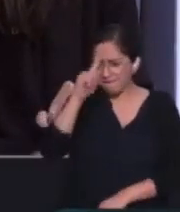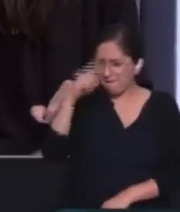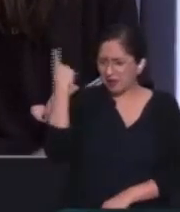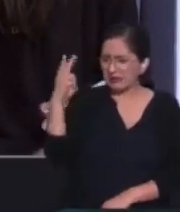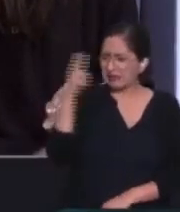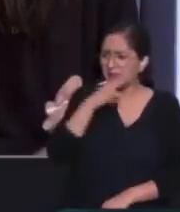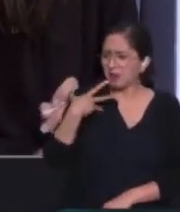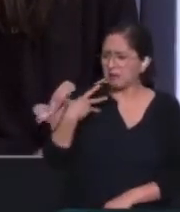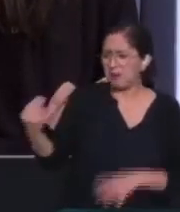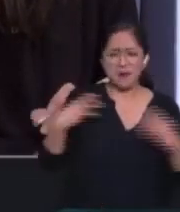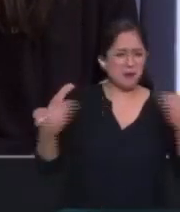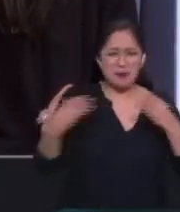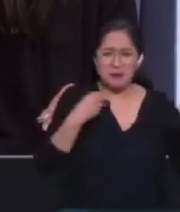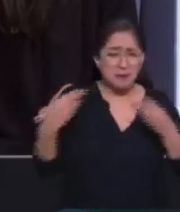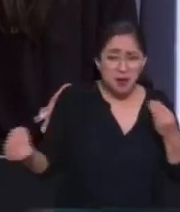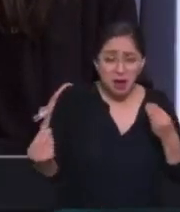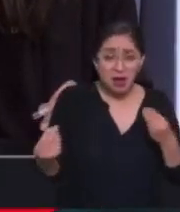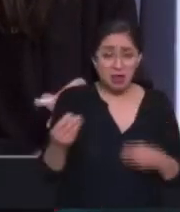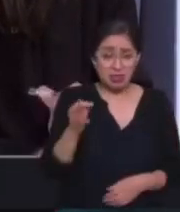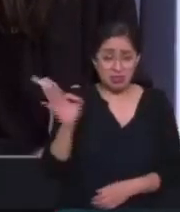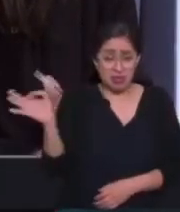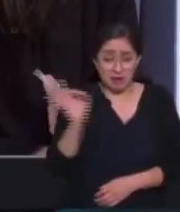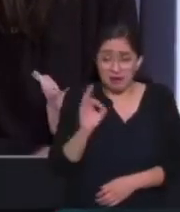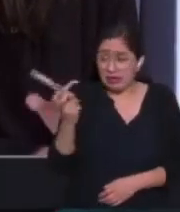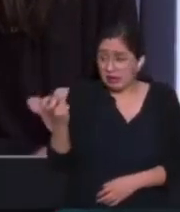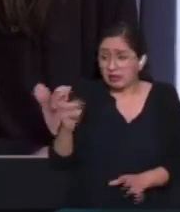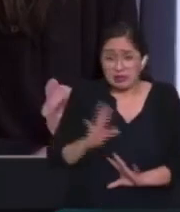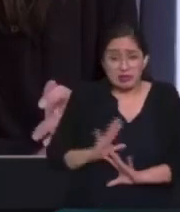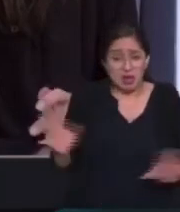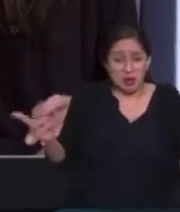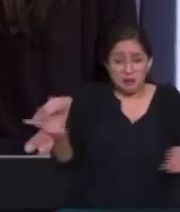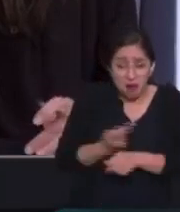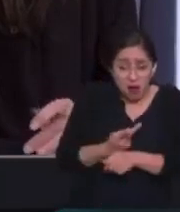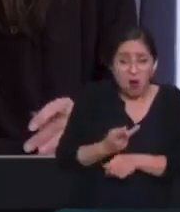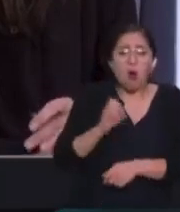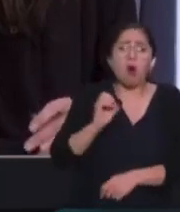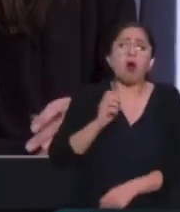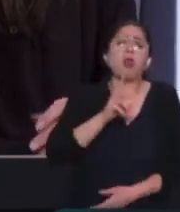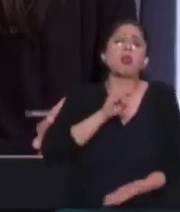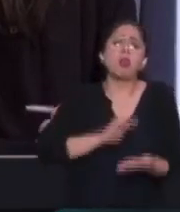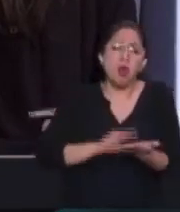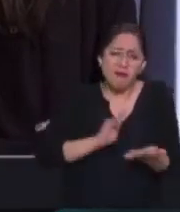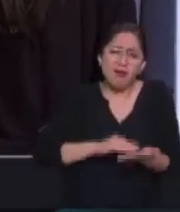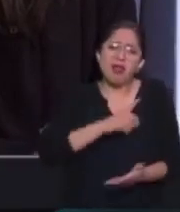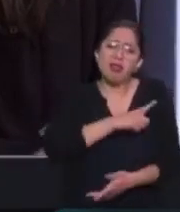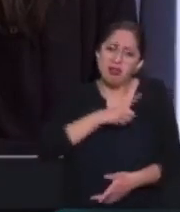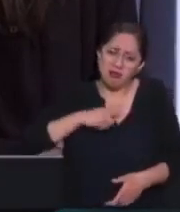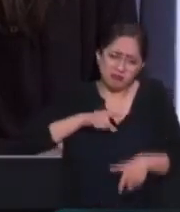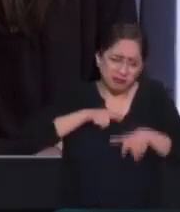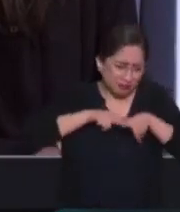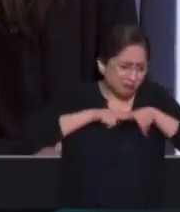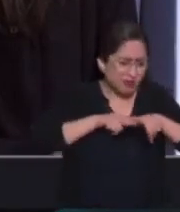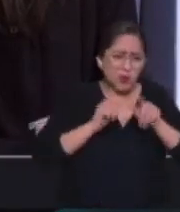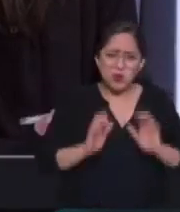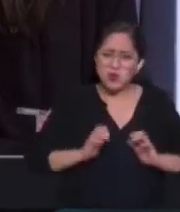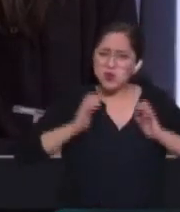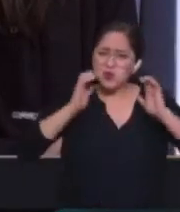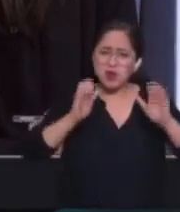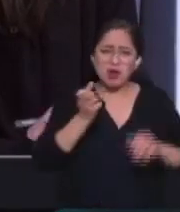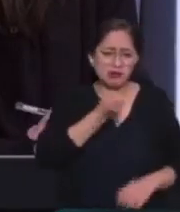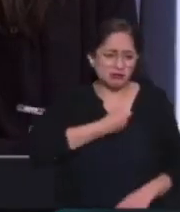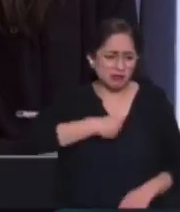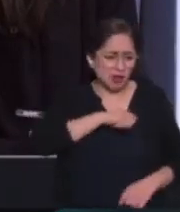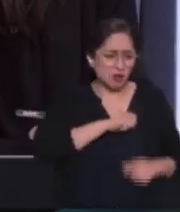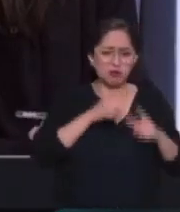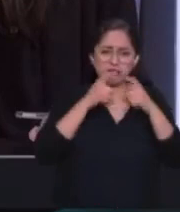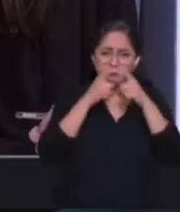nos tendremos que preocupar? O mejor ya nos abocamos en continuar tomando las medidas necesarias de sana